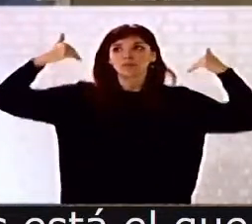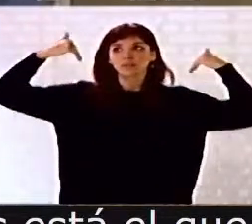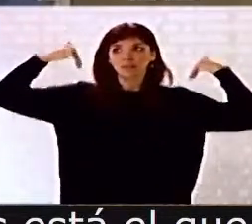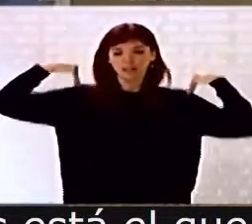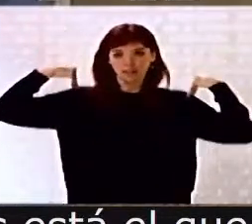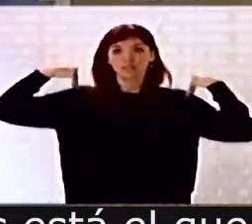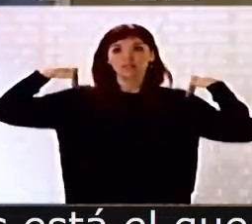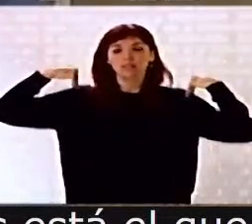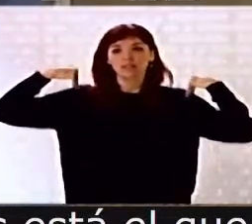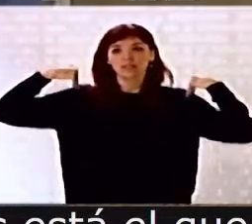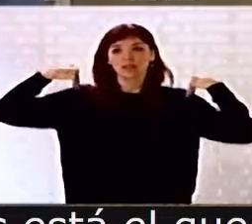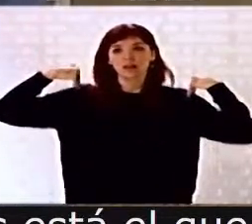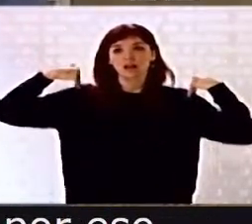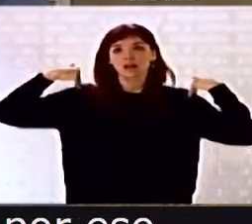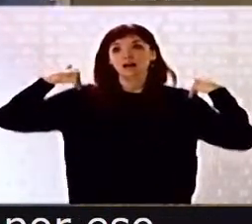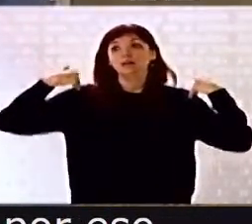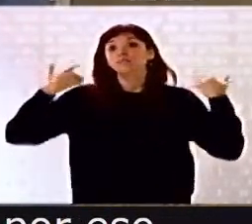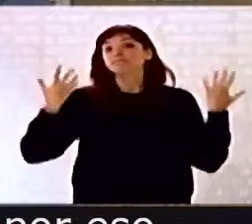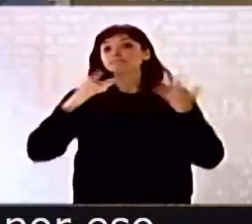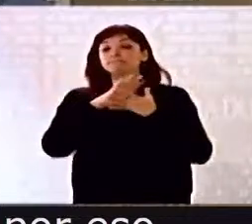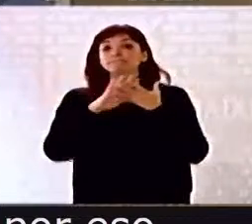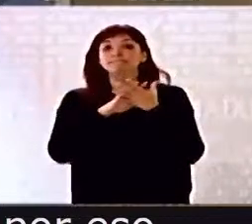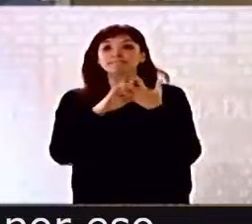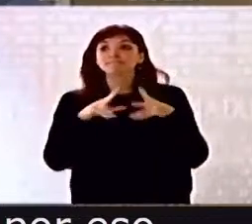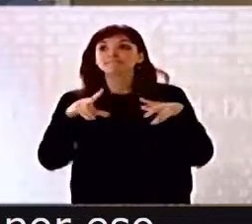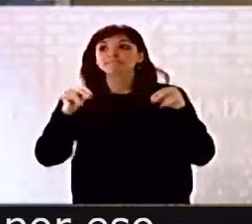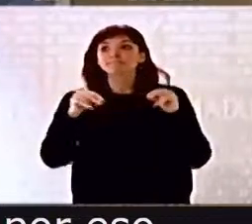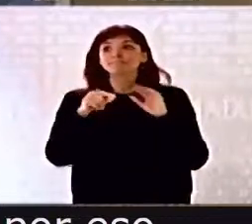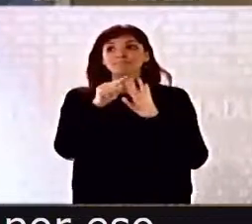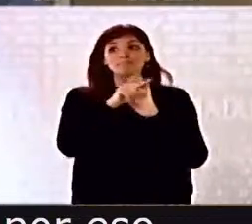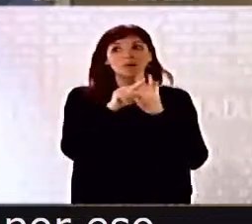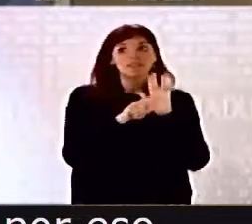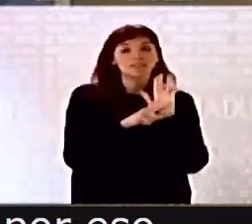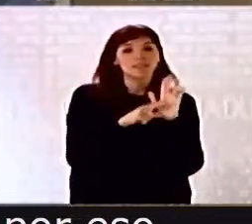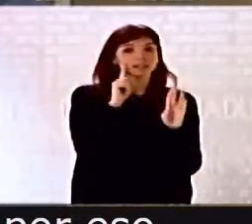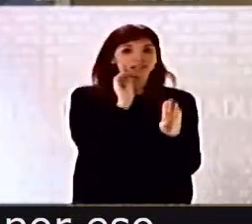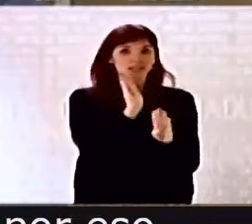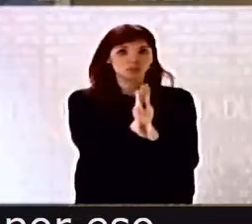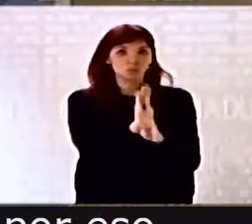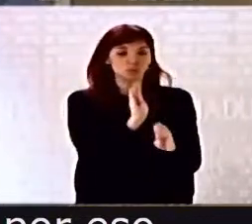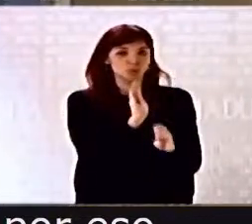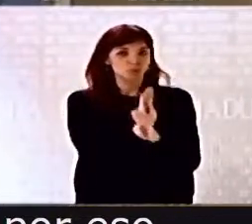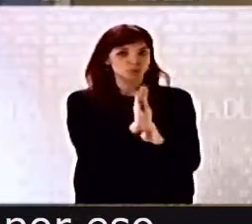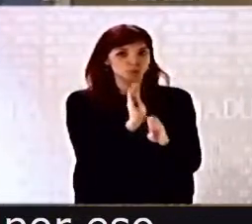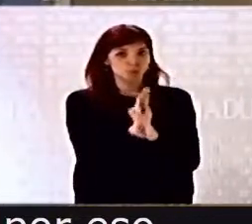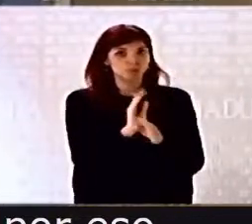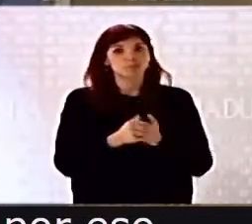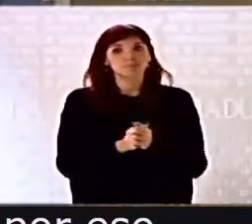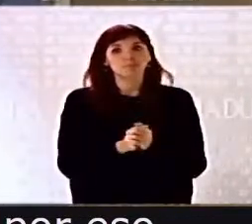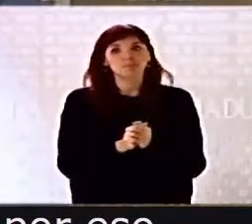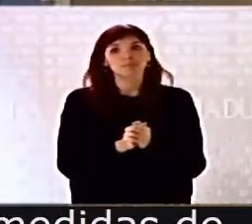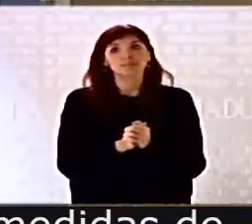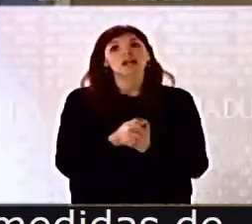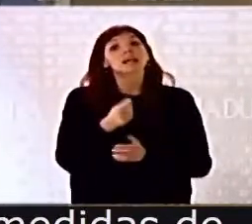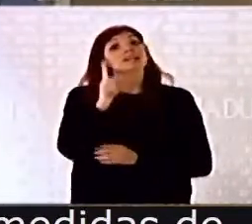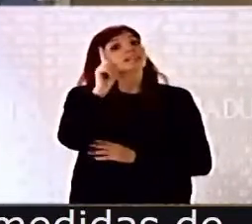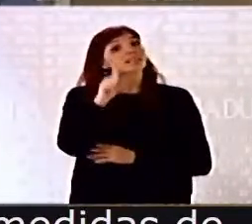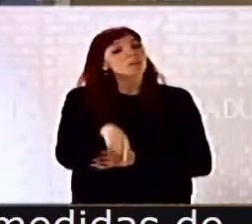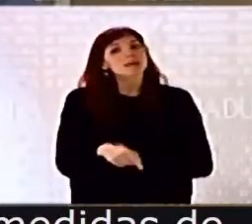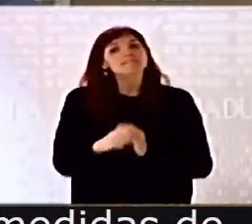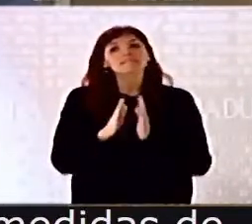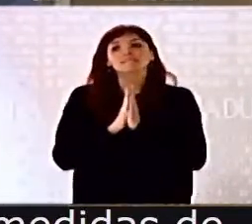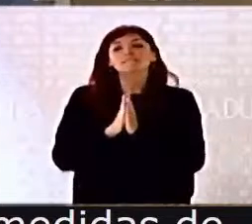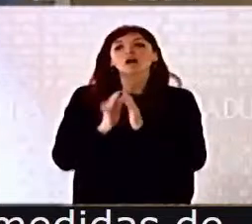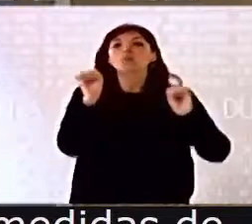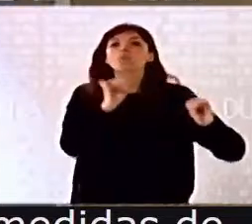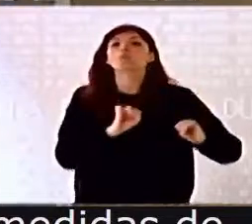termino apelando a las medidas de seguridad, termino apelando a la protección de la